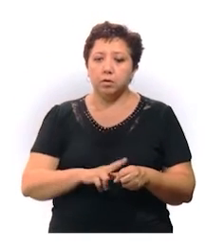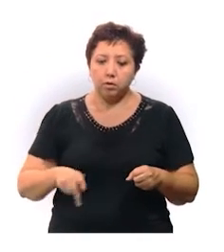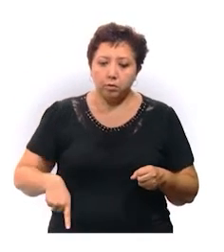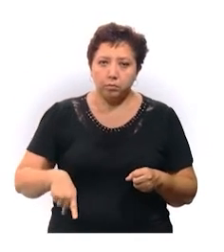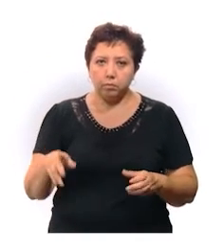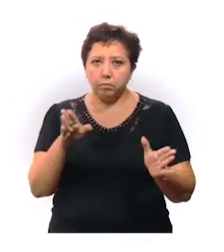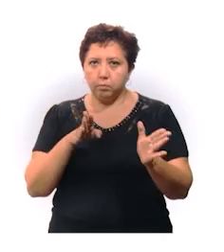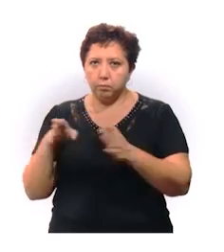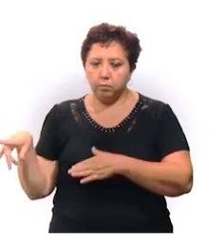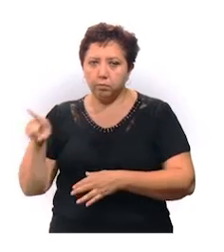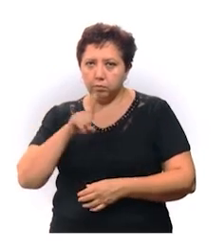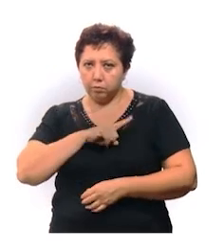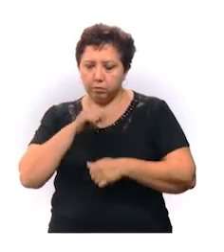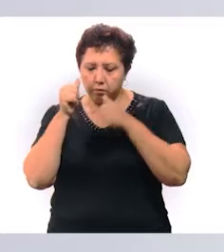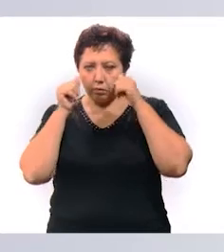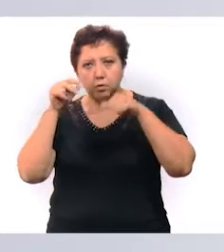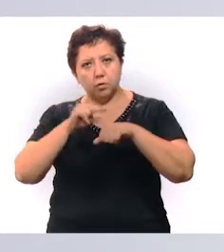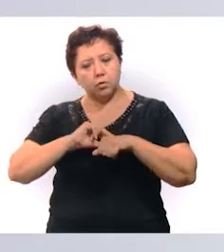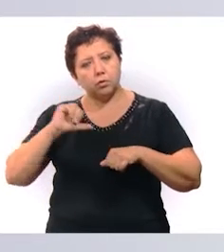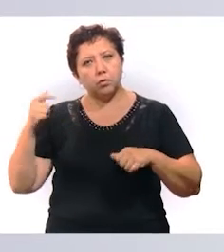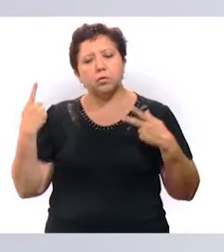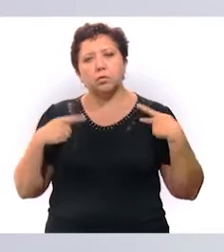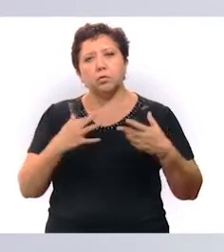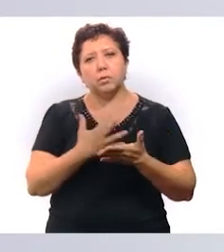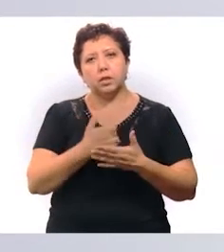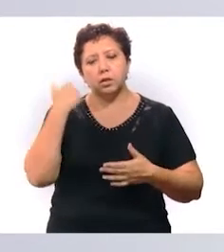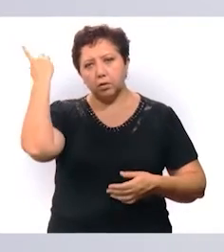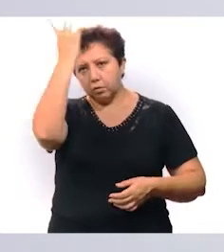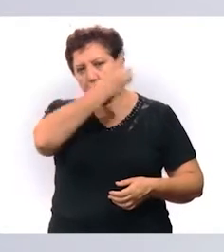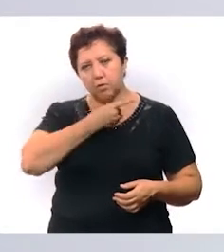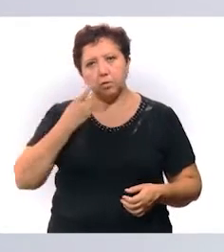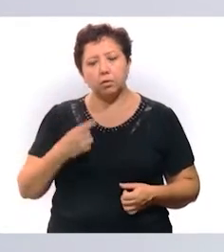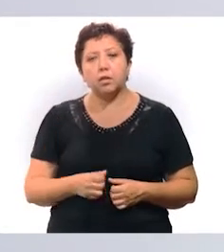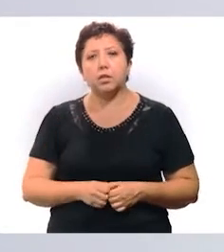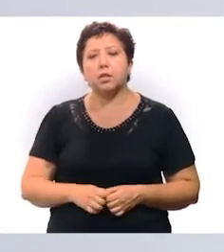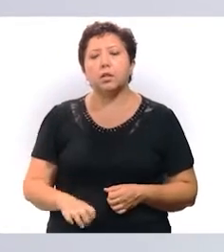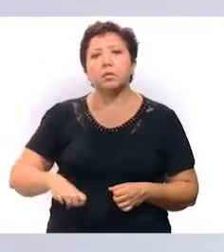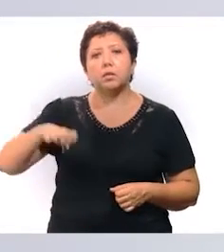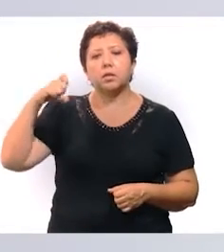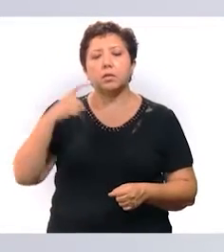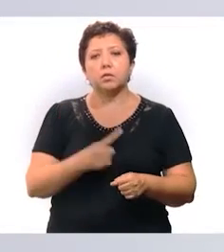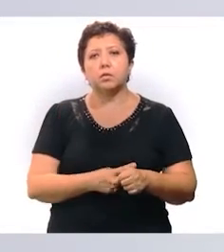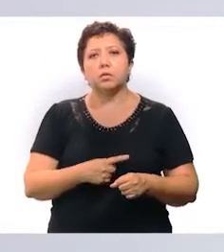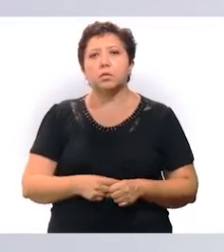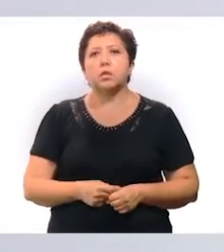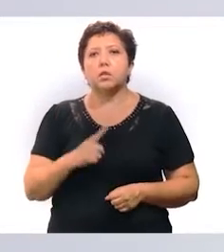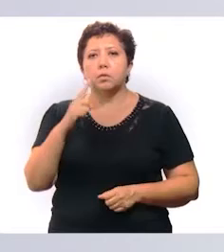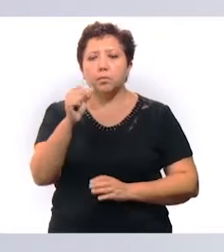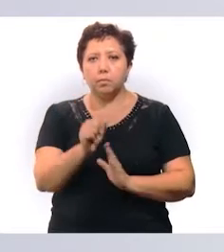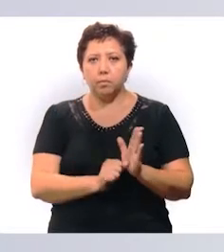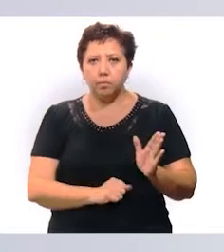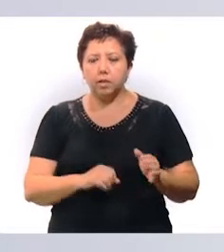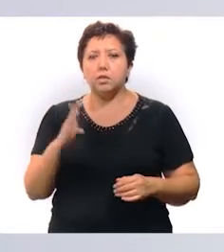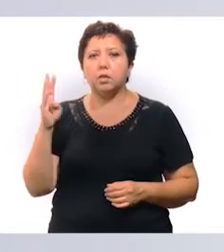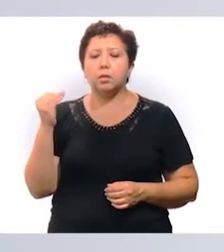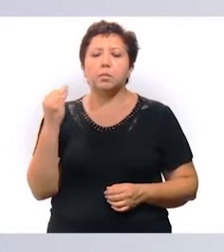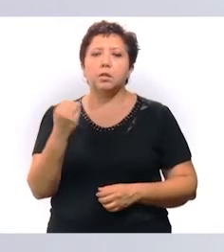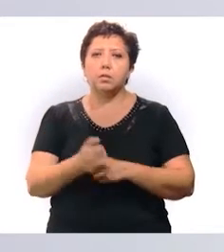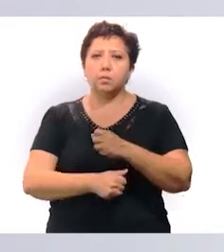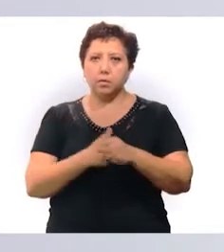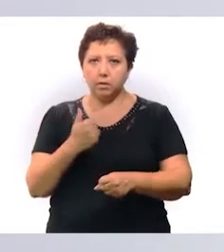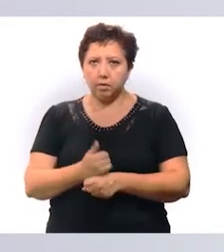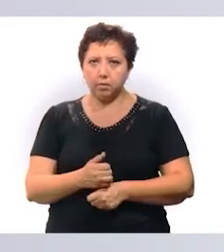hospitales públicos y en aislamiento total. Hay otros pacientes a la espera de diagnóstico. El rango de edad de los casos es de 1 mes